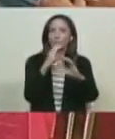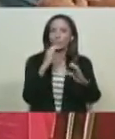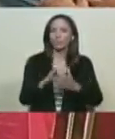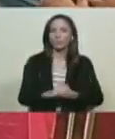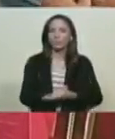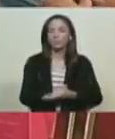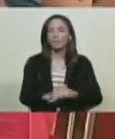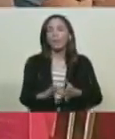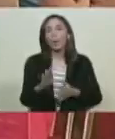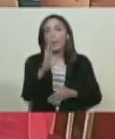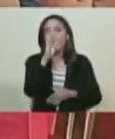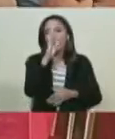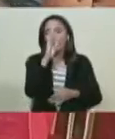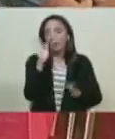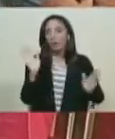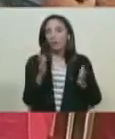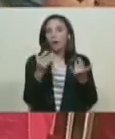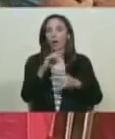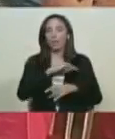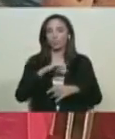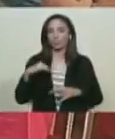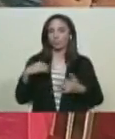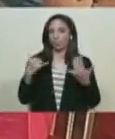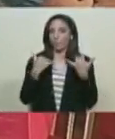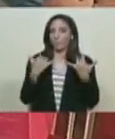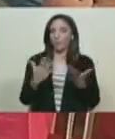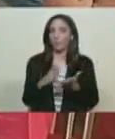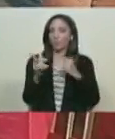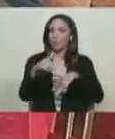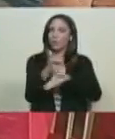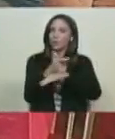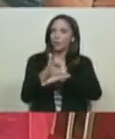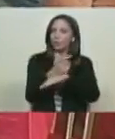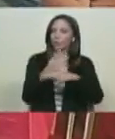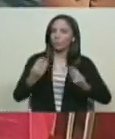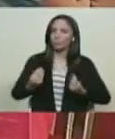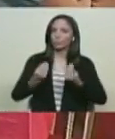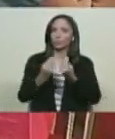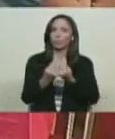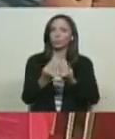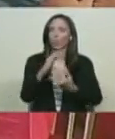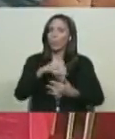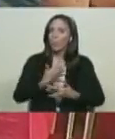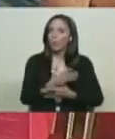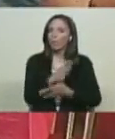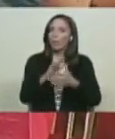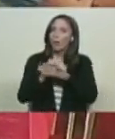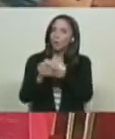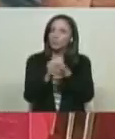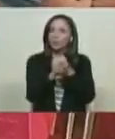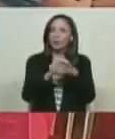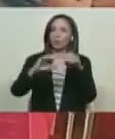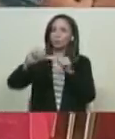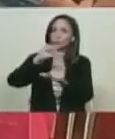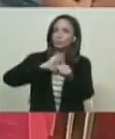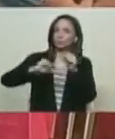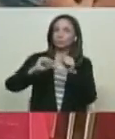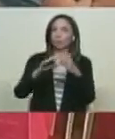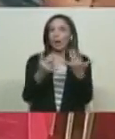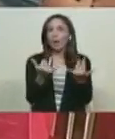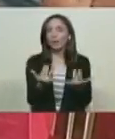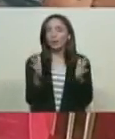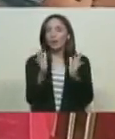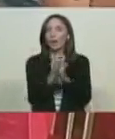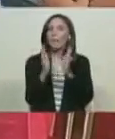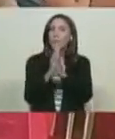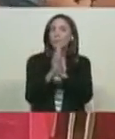sea un banco donde nosotros los transportistas y el gobierno nacional podamos de la mano ayudar. Porque nosotros como transportistas no